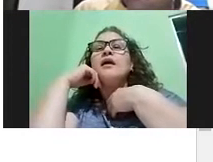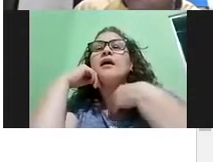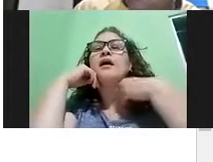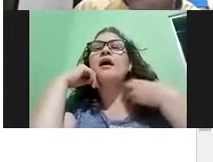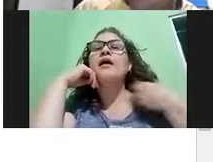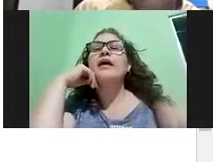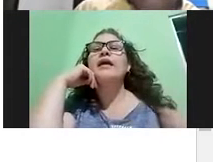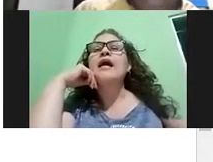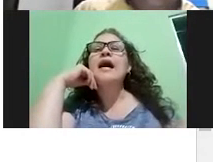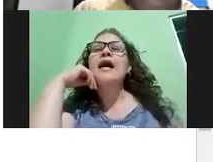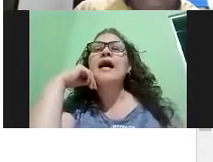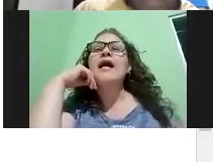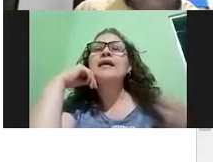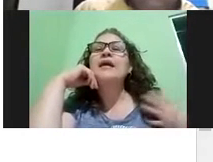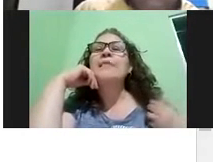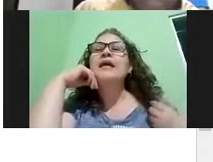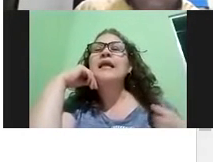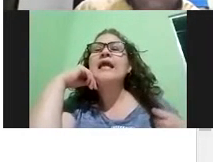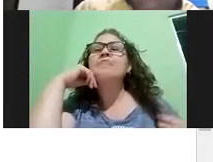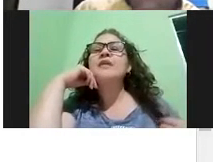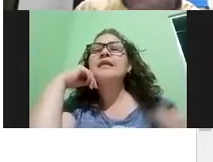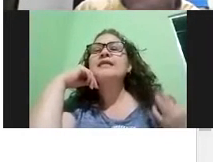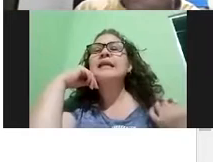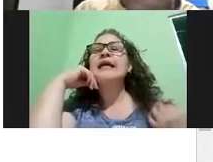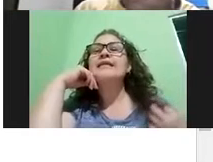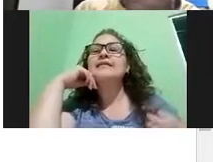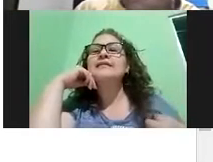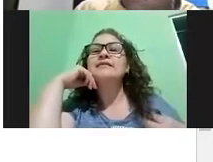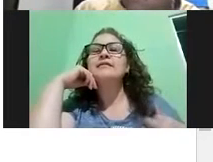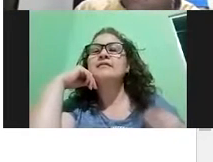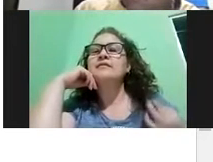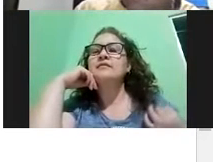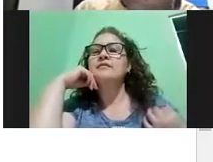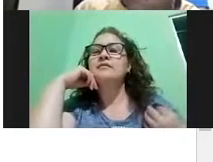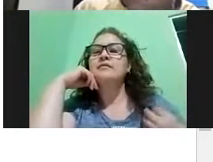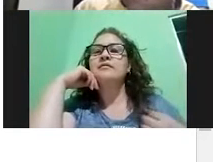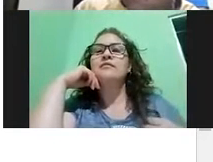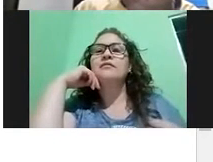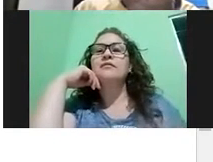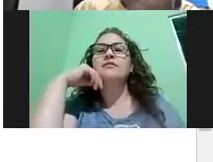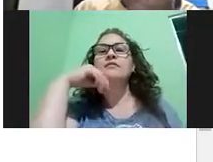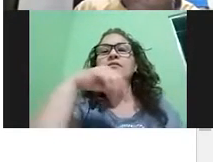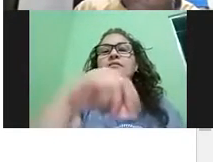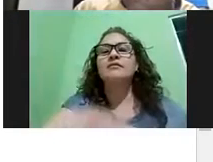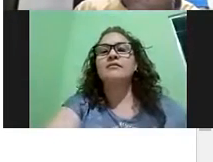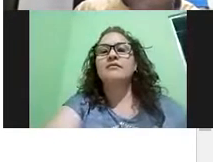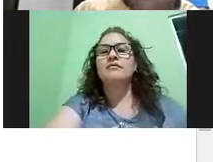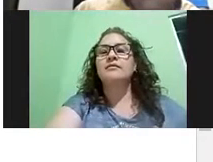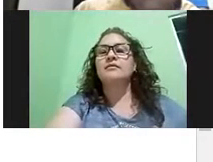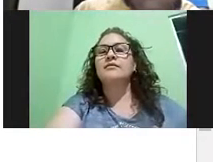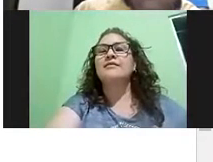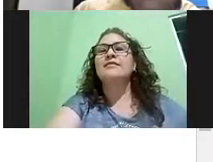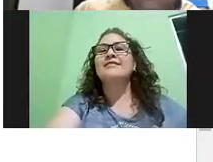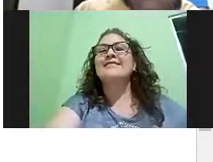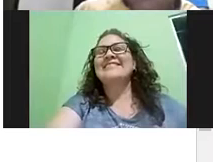respuesta. Ah, ok. Hi, my name is Gladys. Ok, ok. No quiso decir Antonio, no le gusta